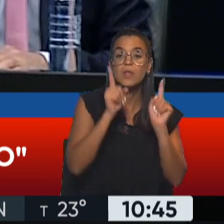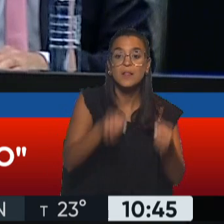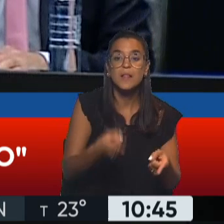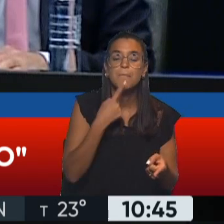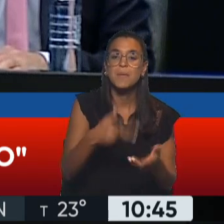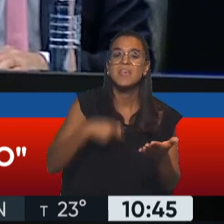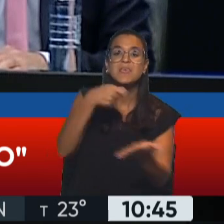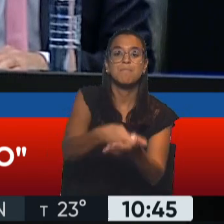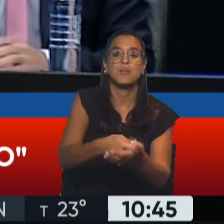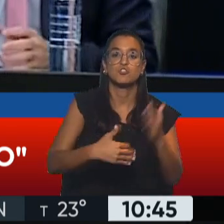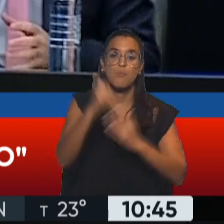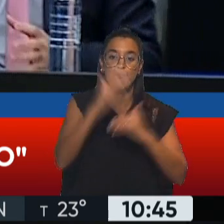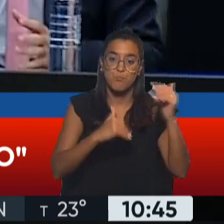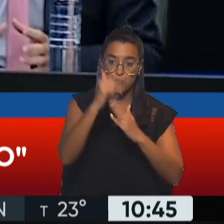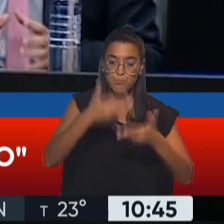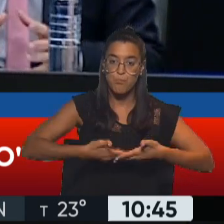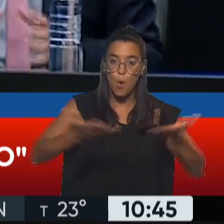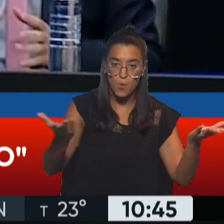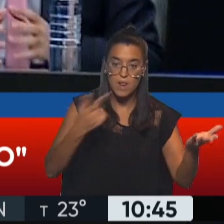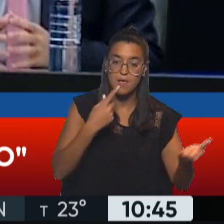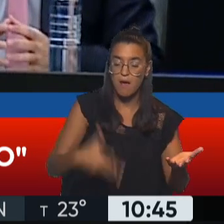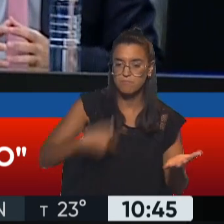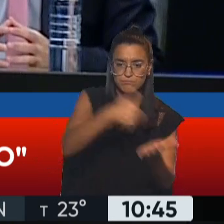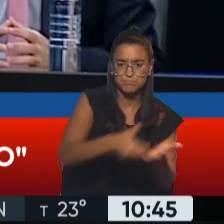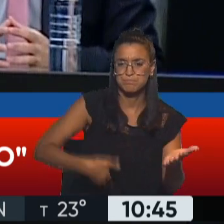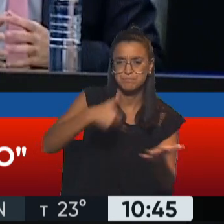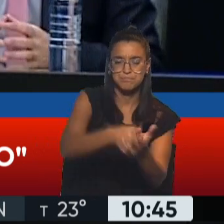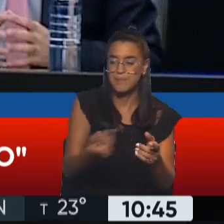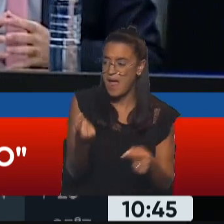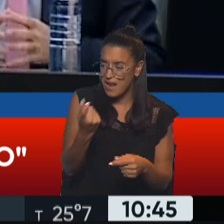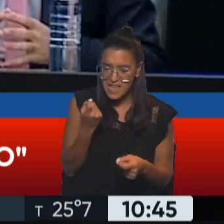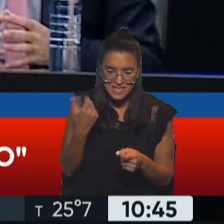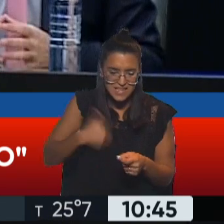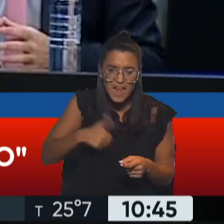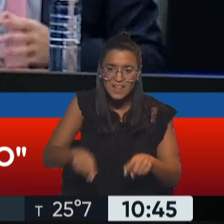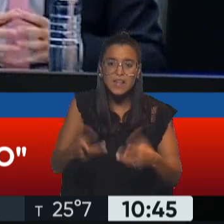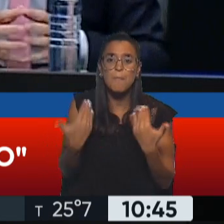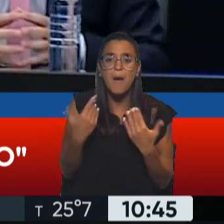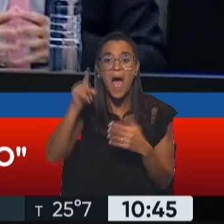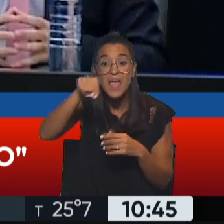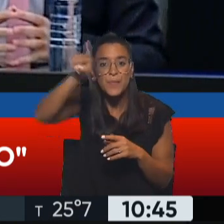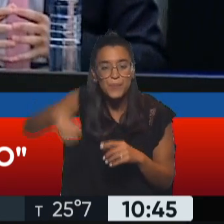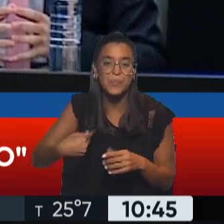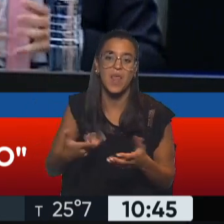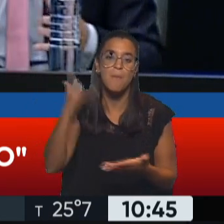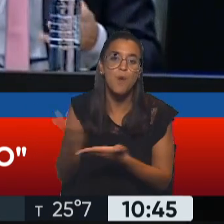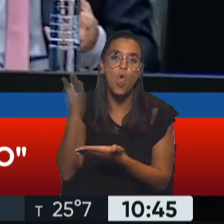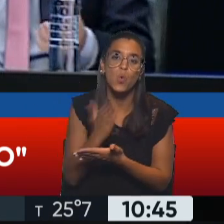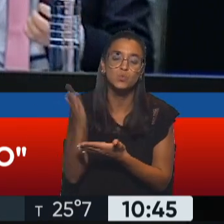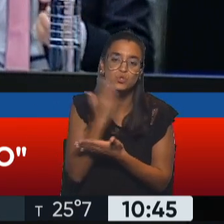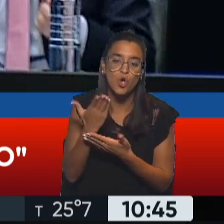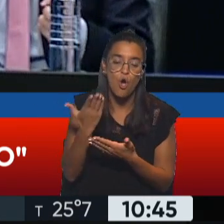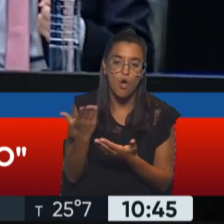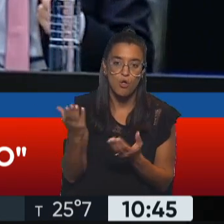la inversión pública que tanto necesita la Argentina para poder generar más capacidad productiva y para que